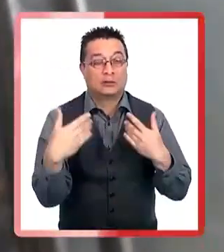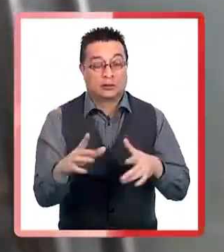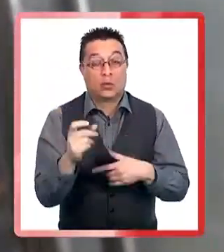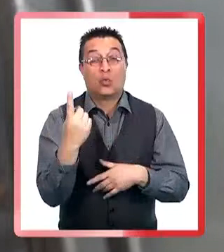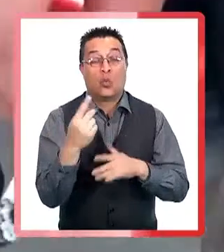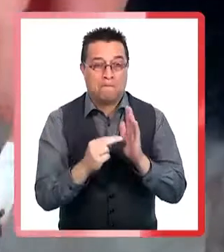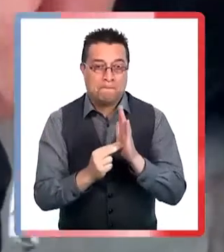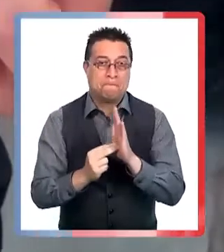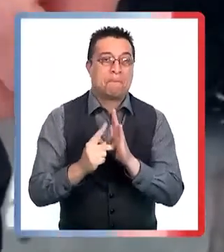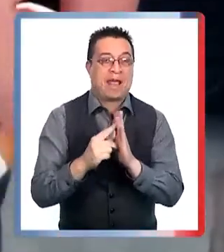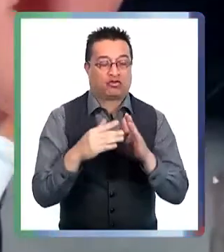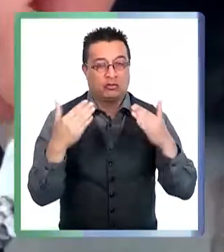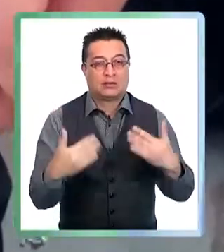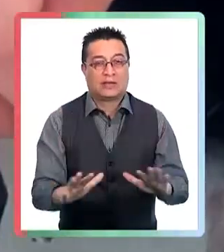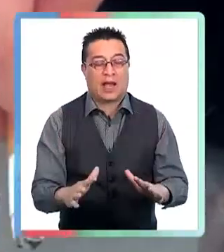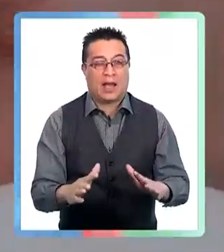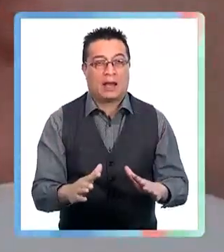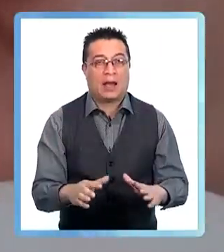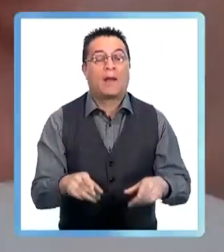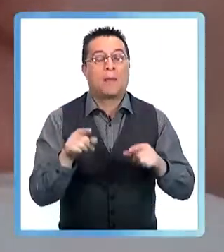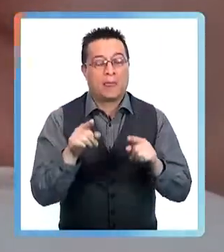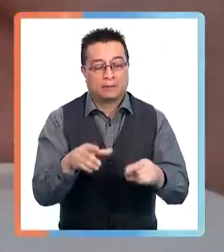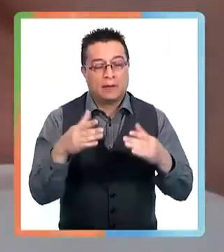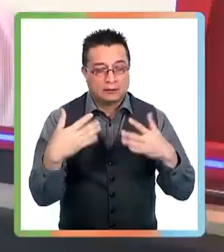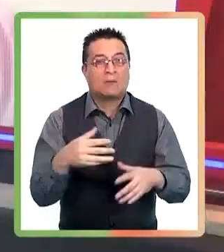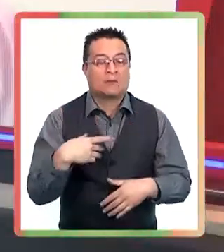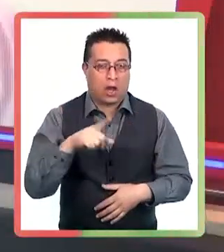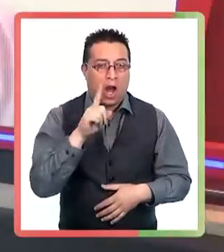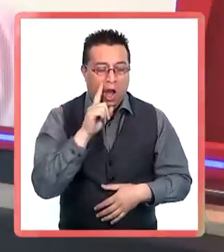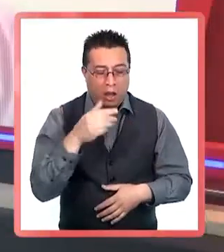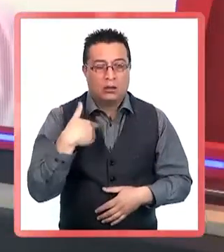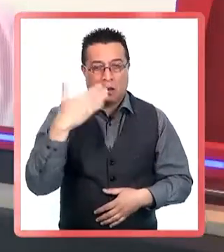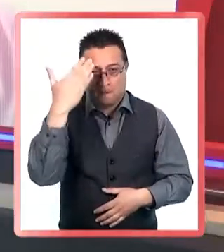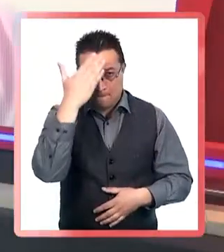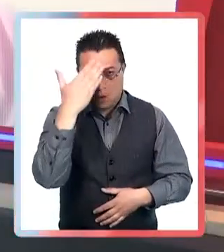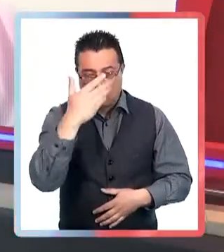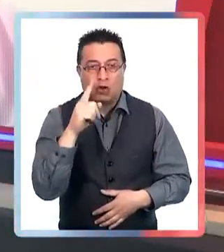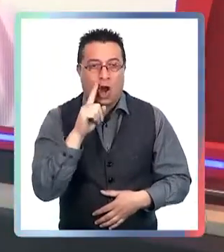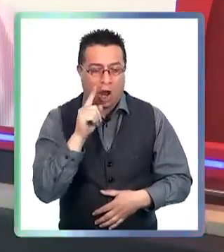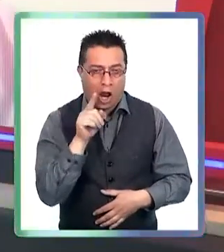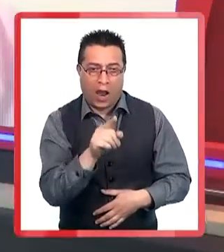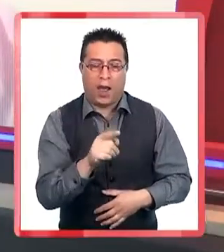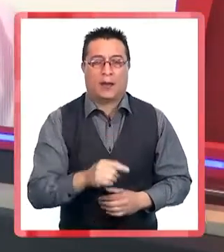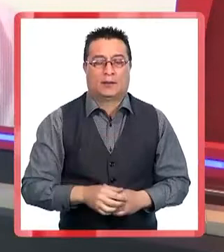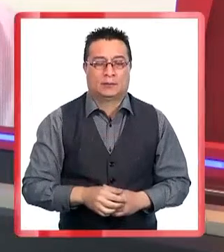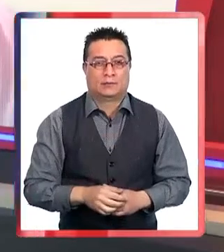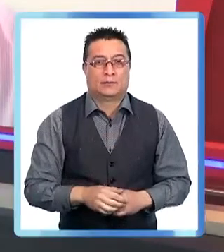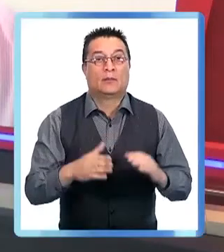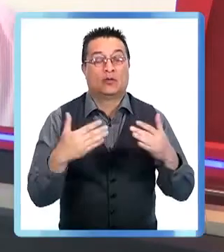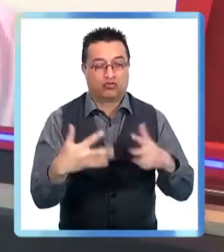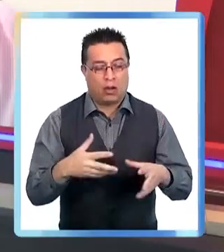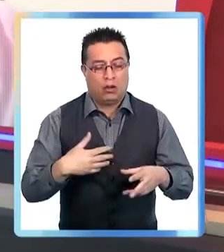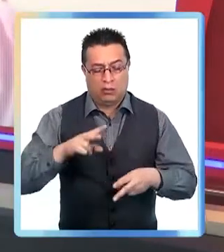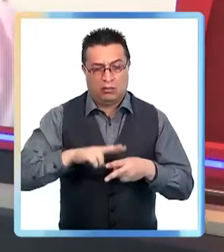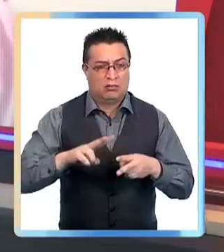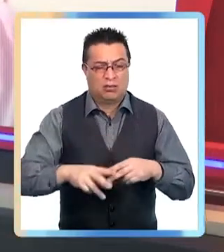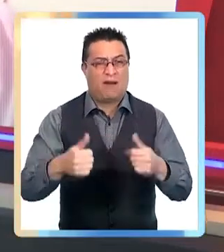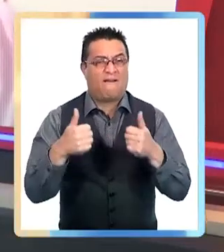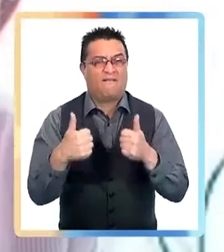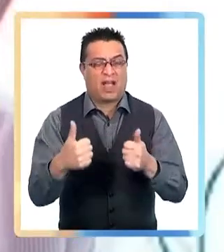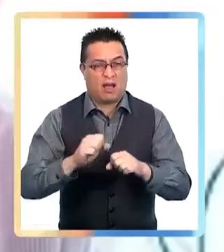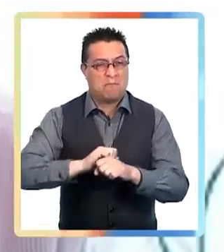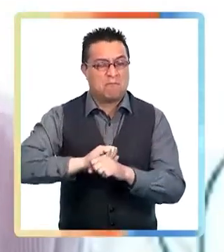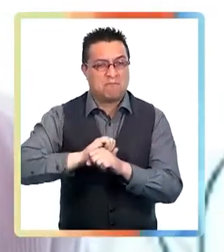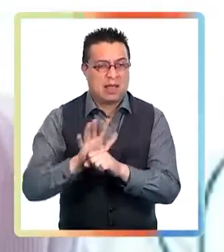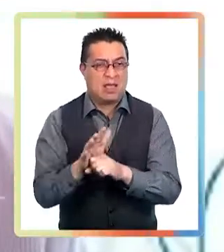menos ya ese es un paso. O sea, ya existe la preocupación, ¿cierto? Lo hemos hecho muy bien